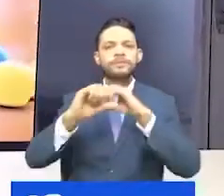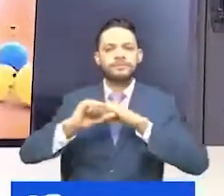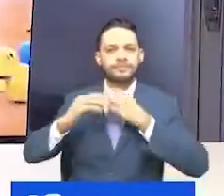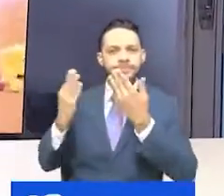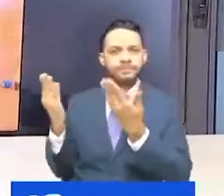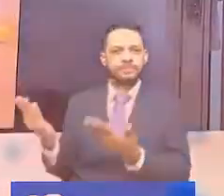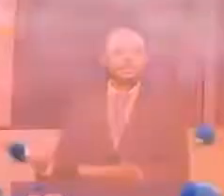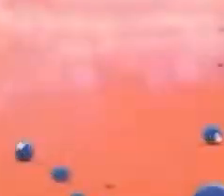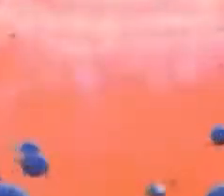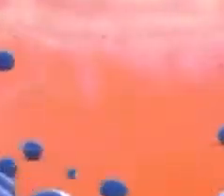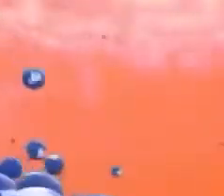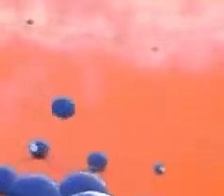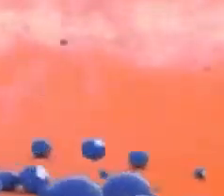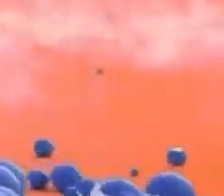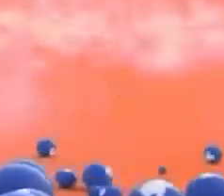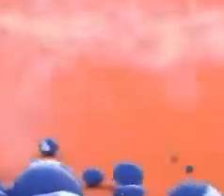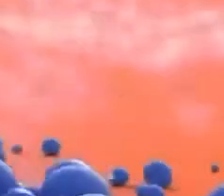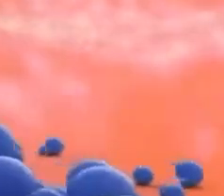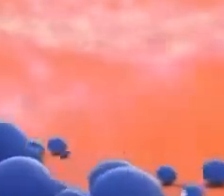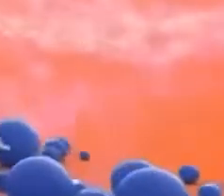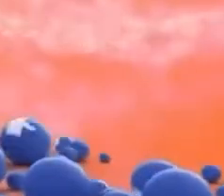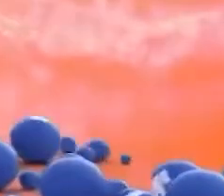noches.